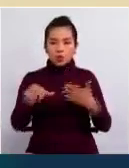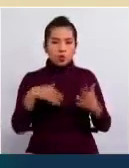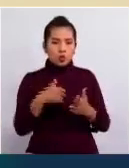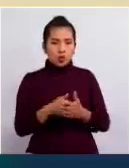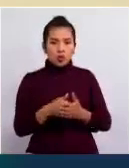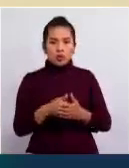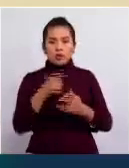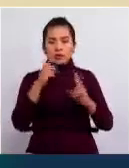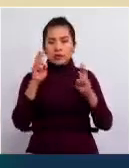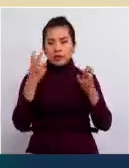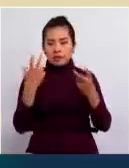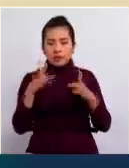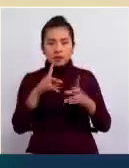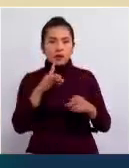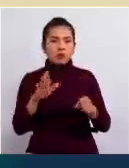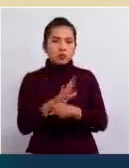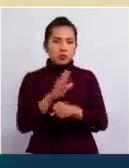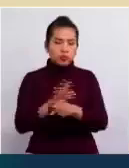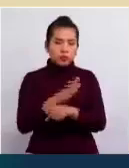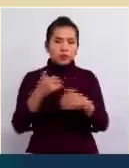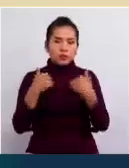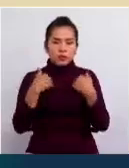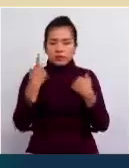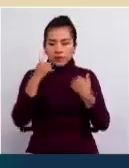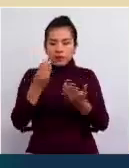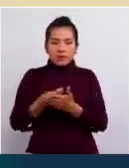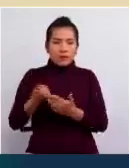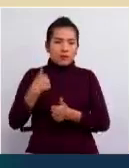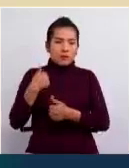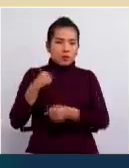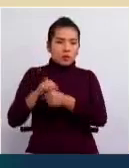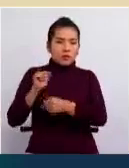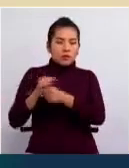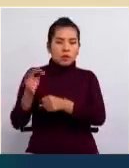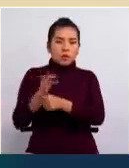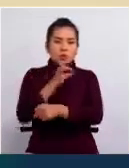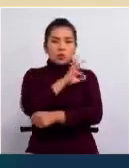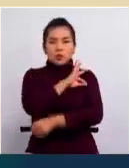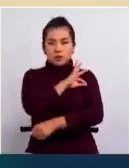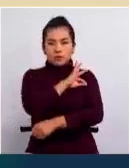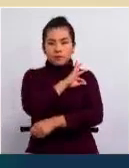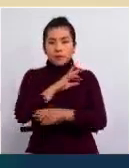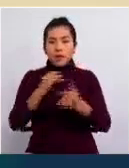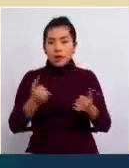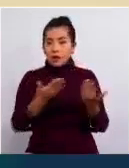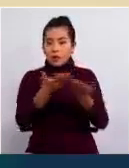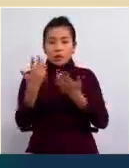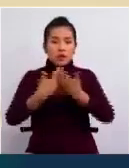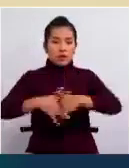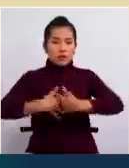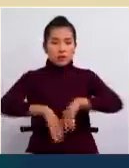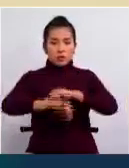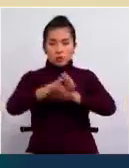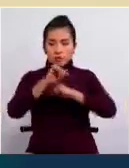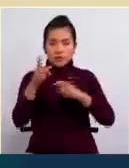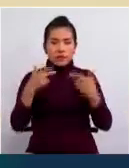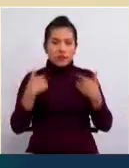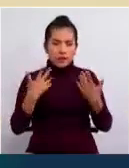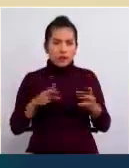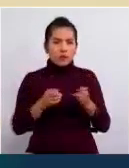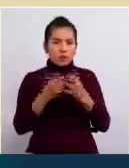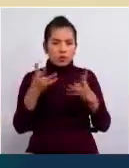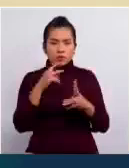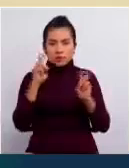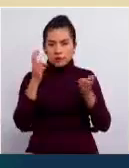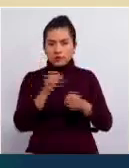son cubiertos con los ingresos. Y hay un gasto importante que hacen nuestras empresas públicas, que es